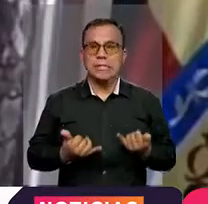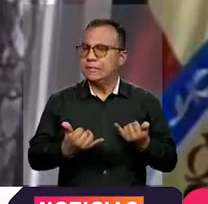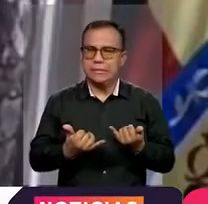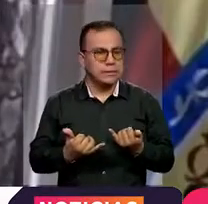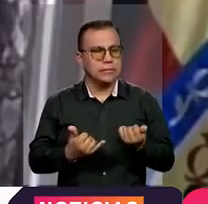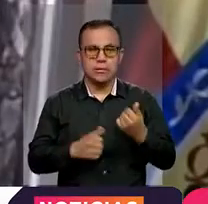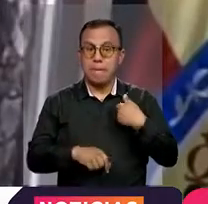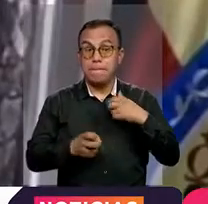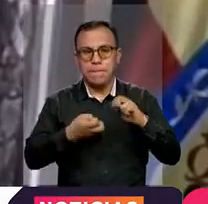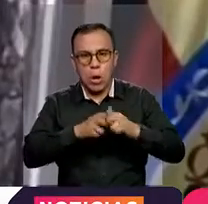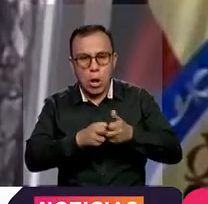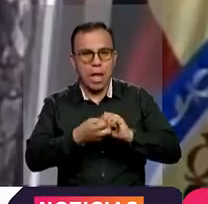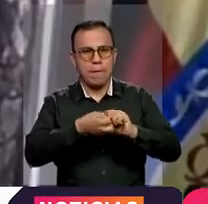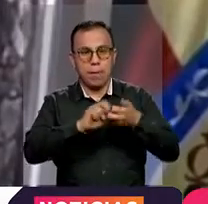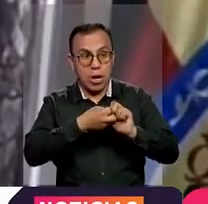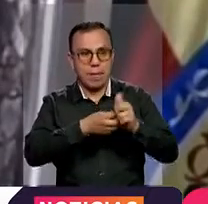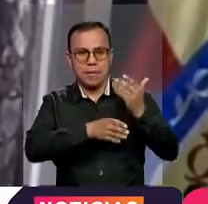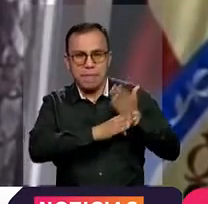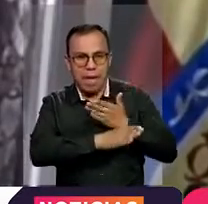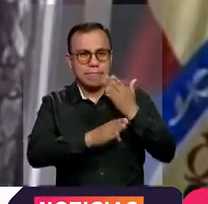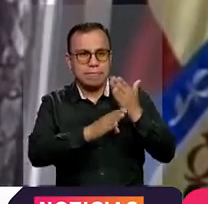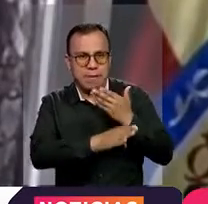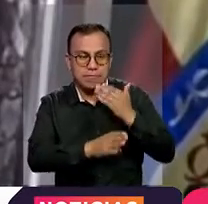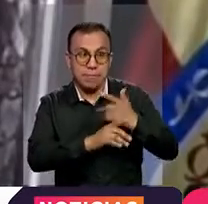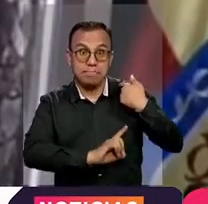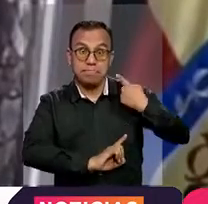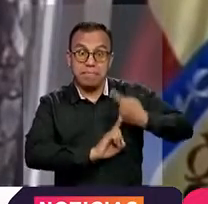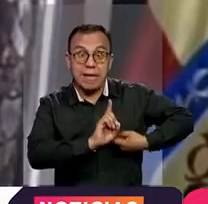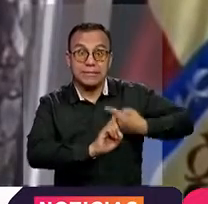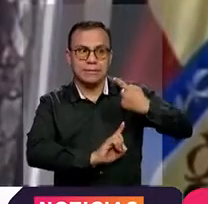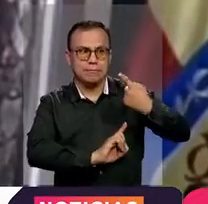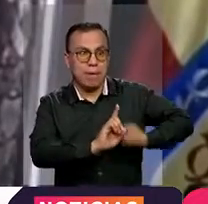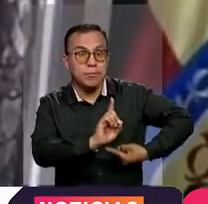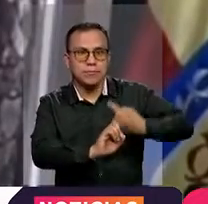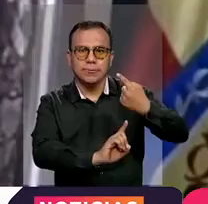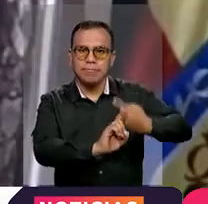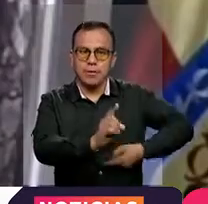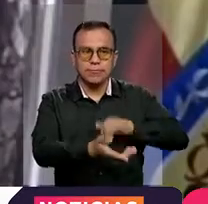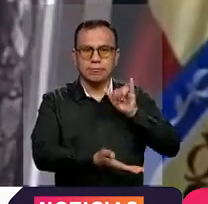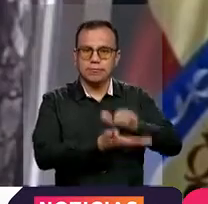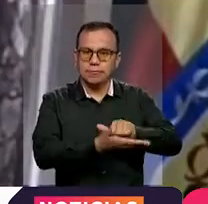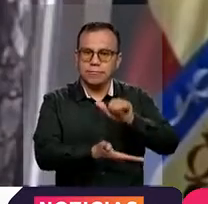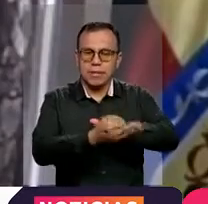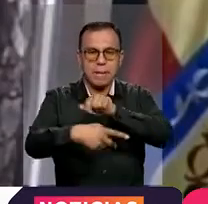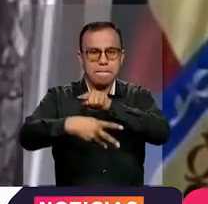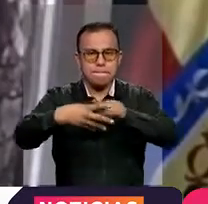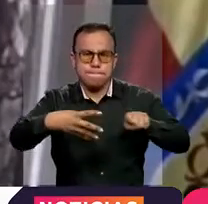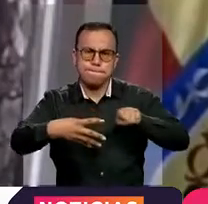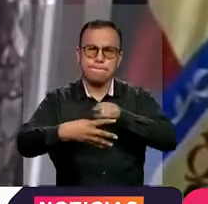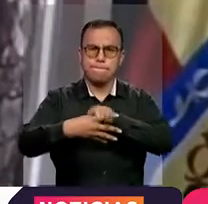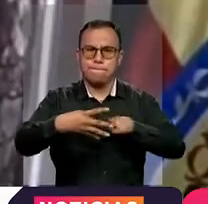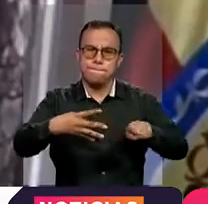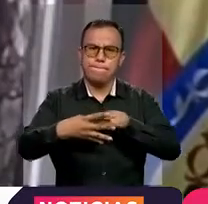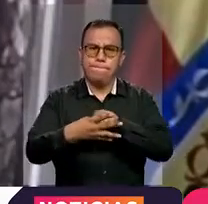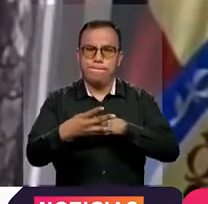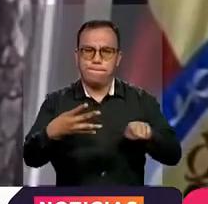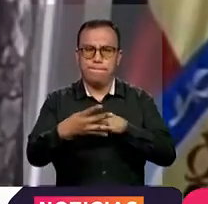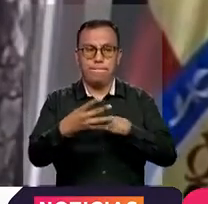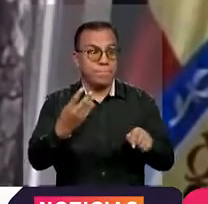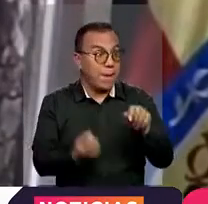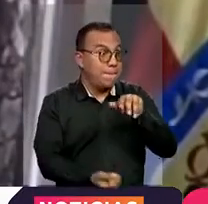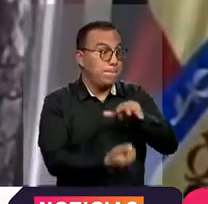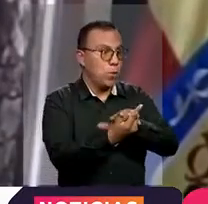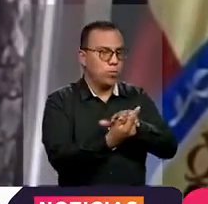de recusaciones e impedimentos. Llevamos meses ya en esto, semanas enteras donde salen